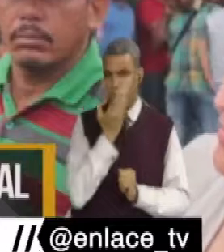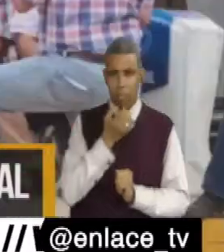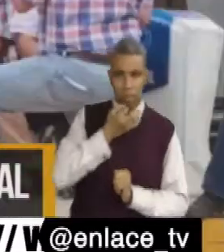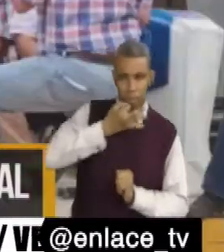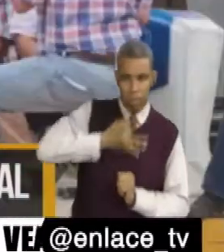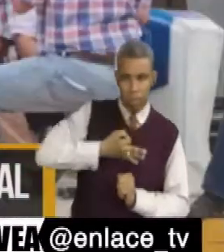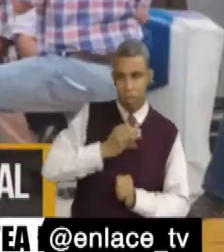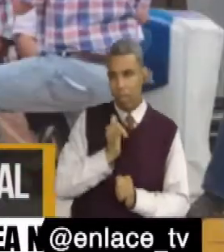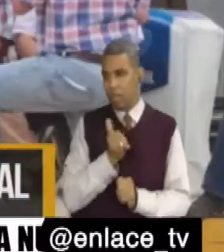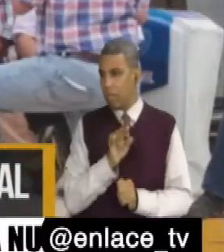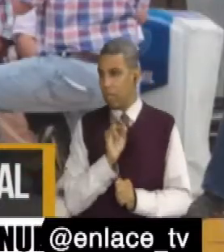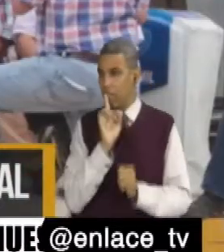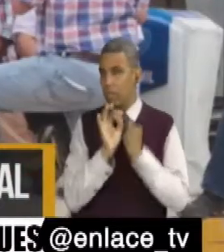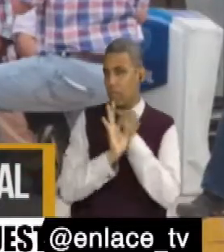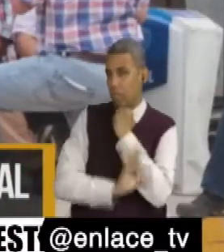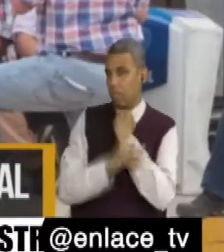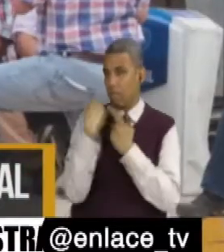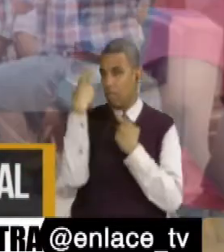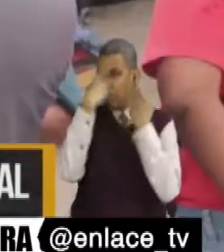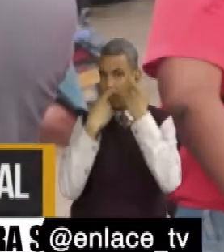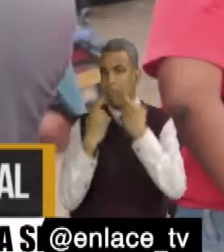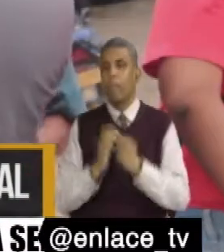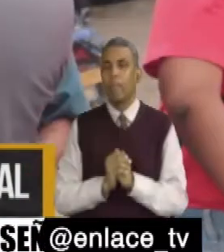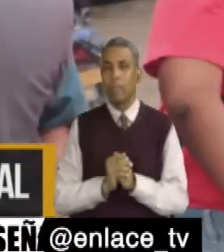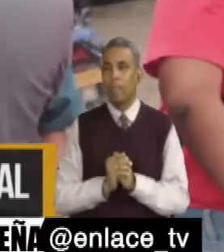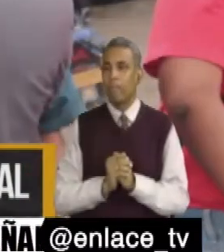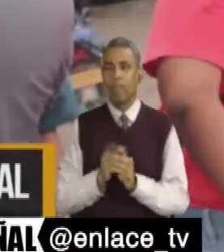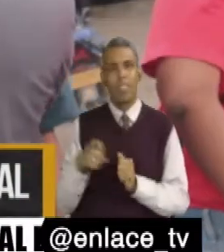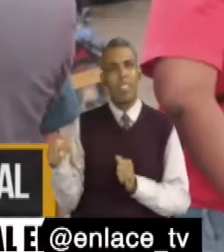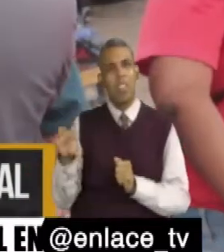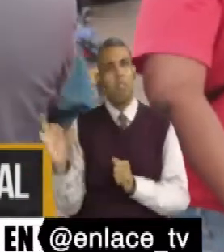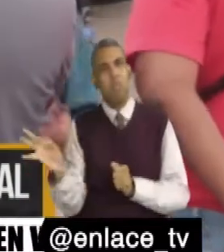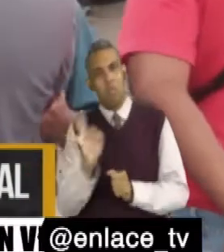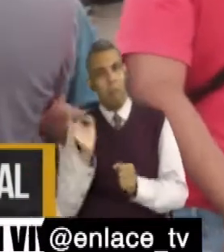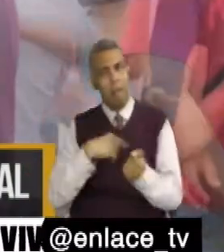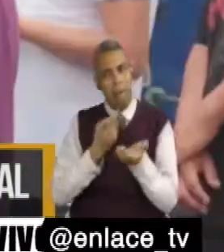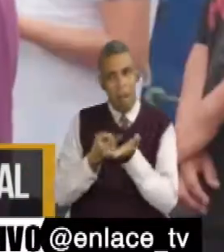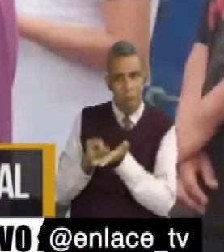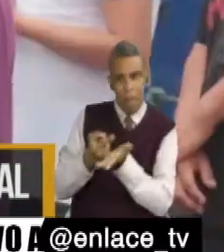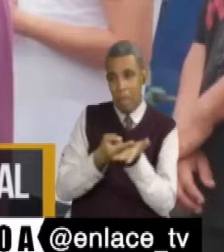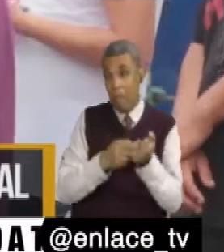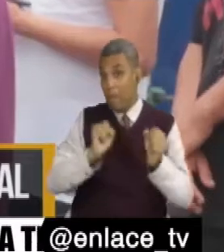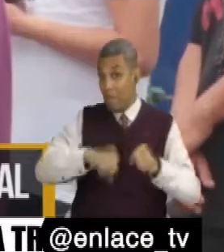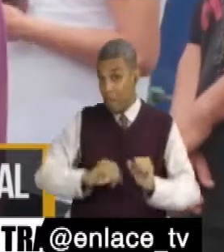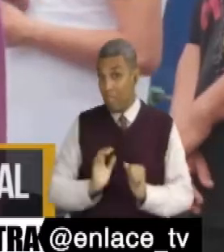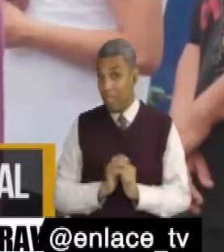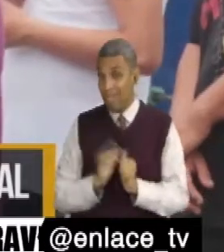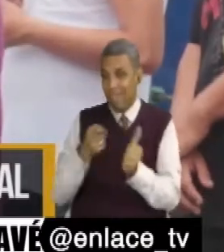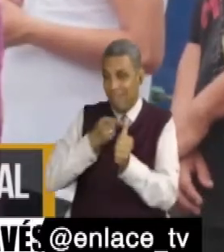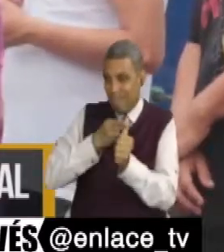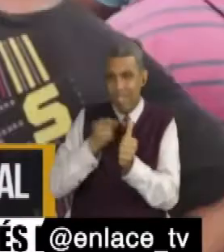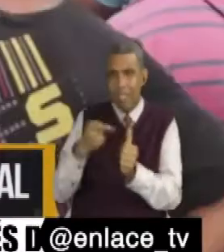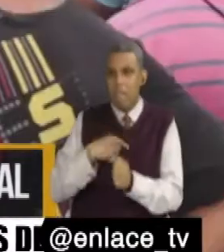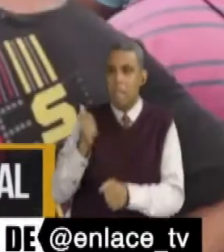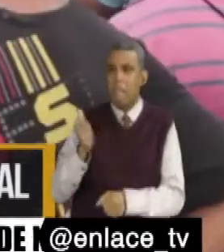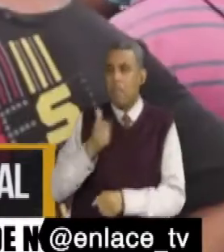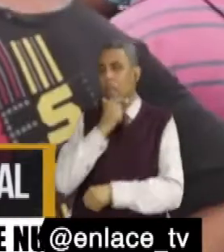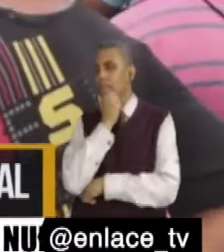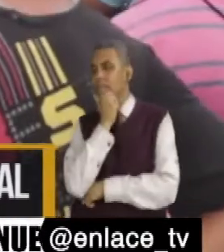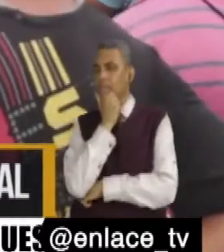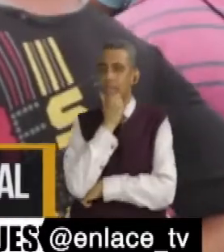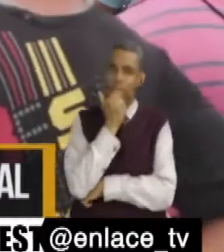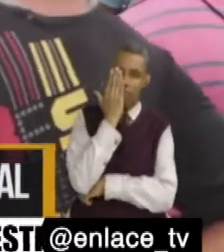no están cumpliendo. Transportadores se abrieron de manera satisfactoria al diálogo y se convertirán en los principales veedores de las obras de